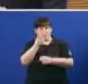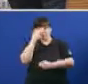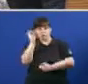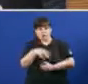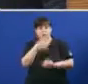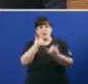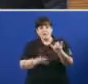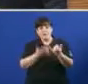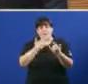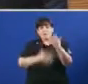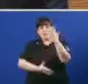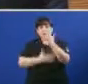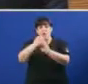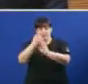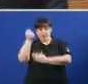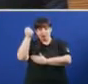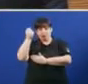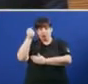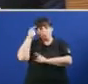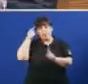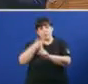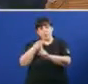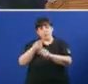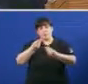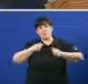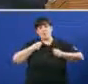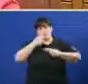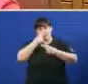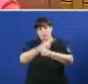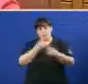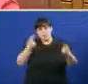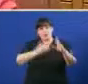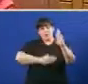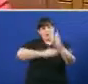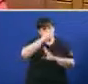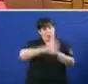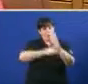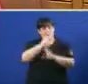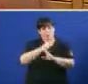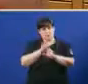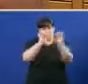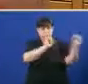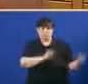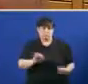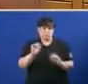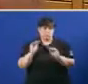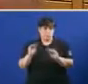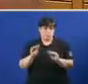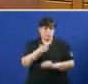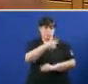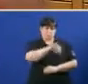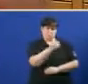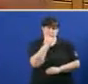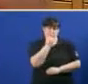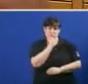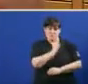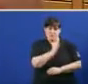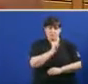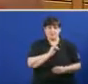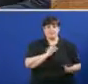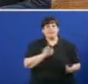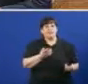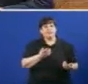da Federación de Asociacións para a Defensa da Sanidade Pública. Creo que aí teñen vostedes bastante poder. Pois ben, o barómetro